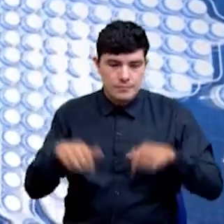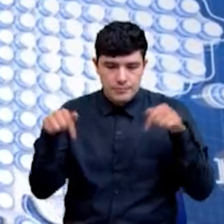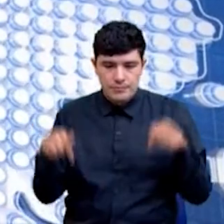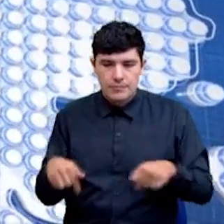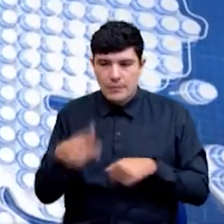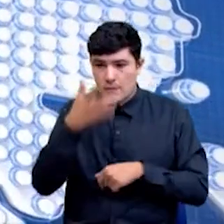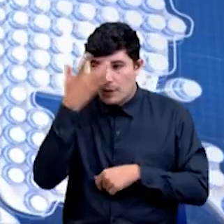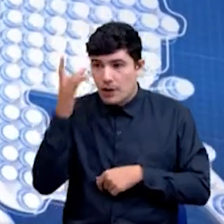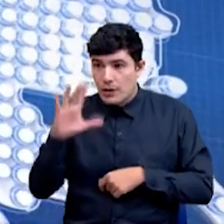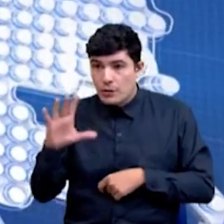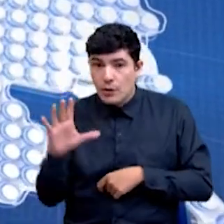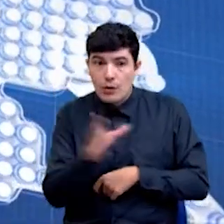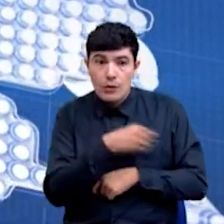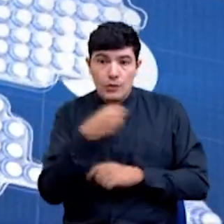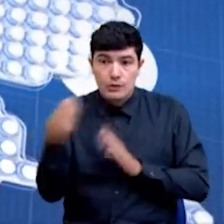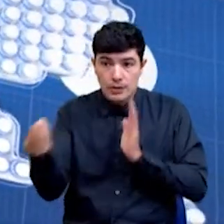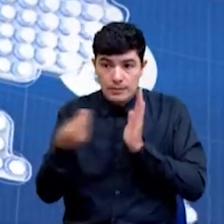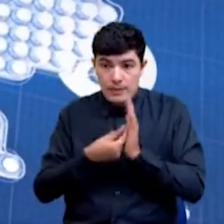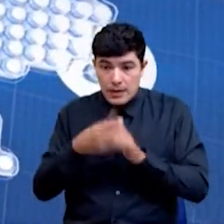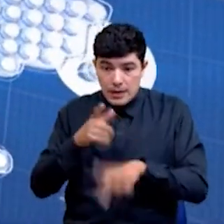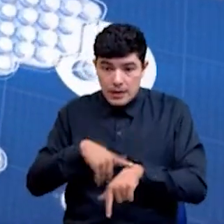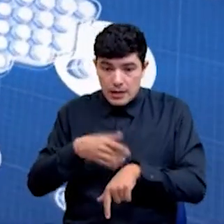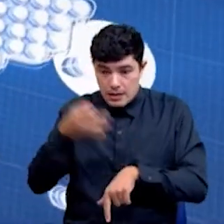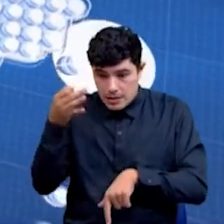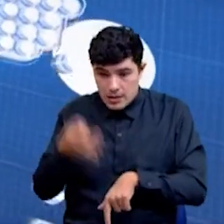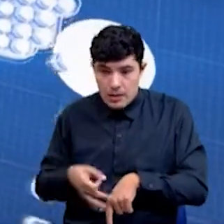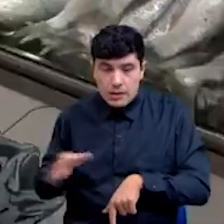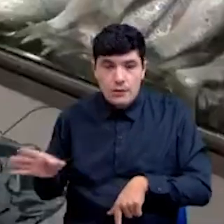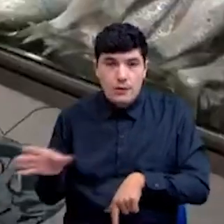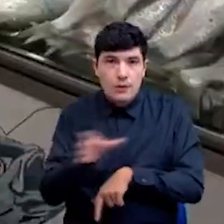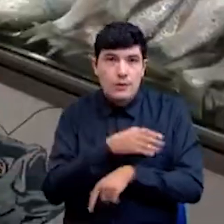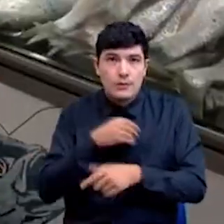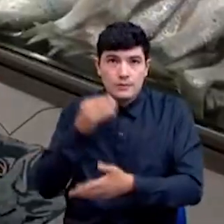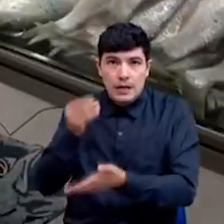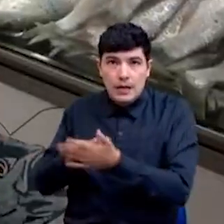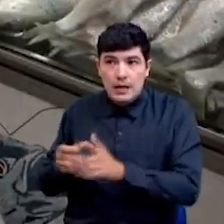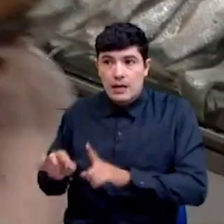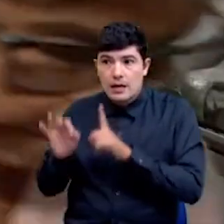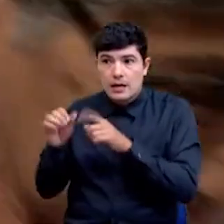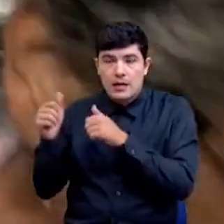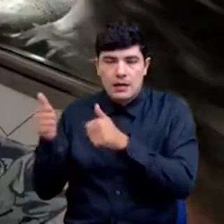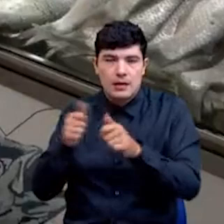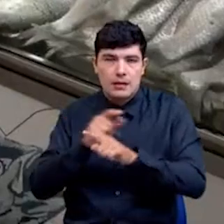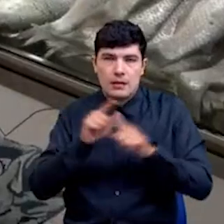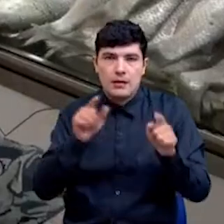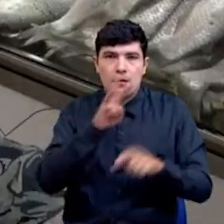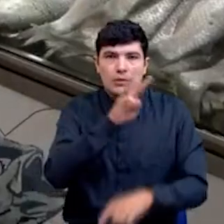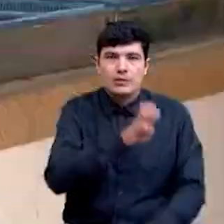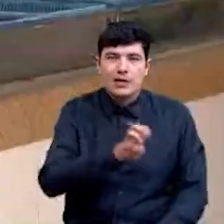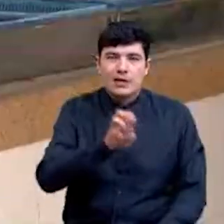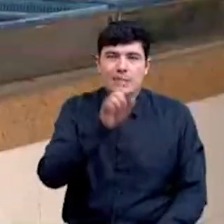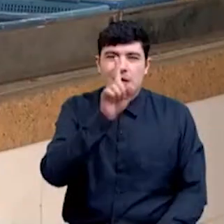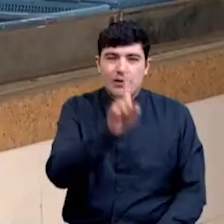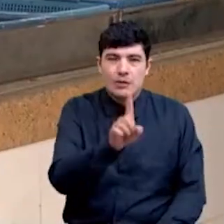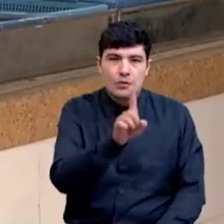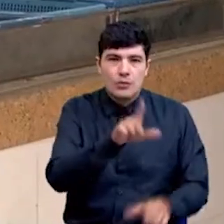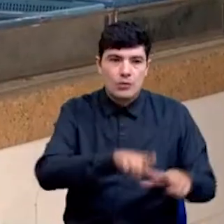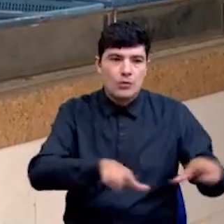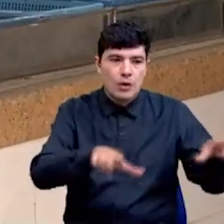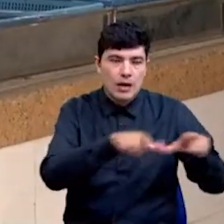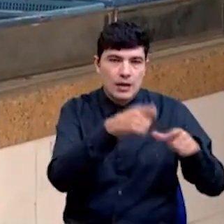Porque no todos pagan al tiempo, no todos pagan. Este centro comercial posee 81 locales, más